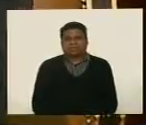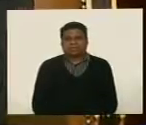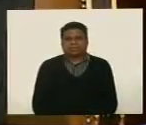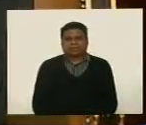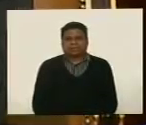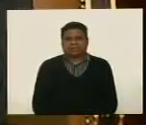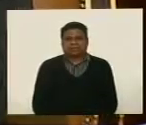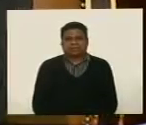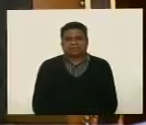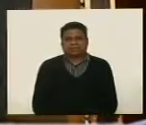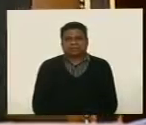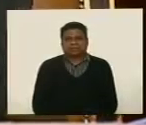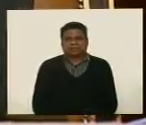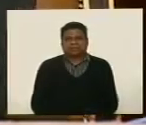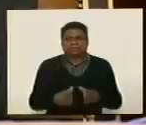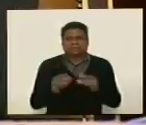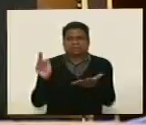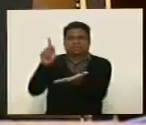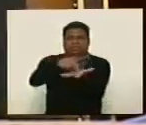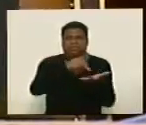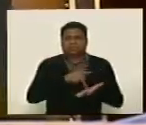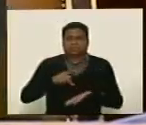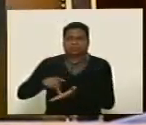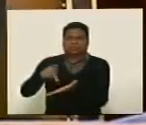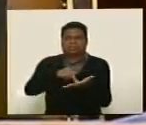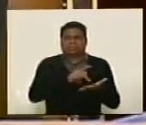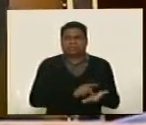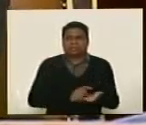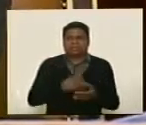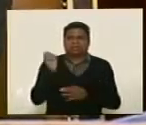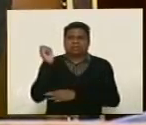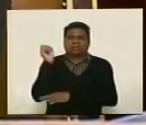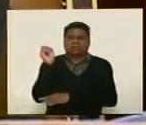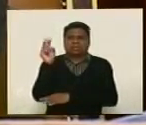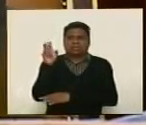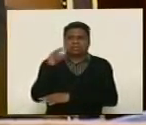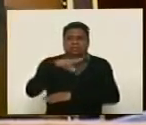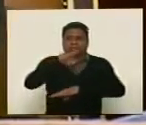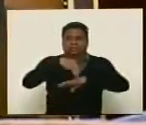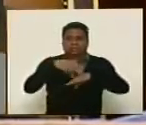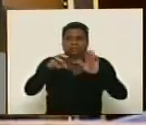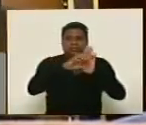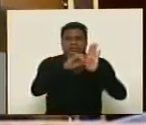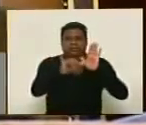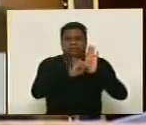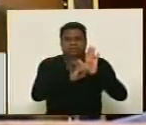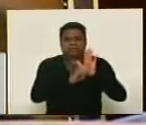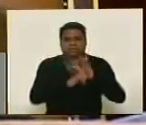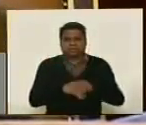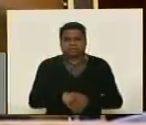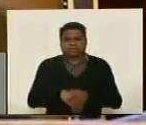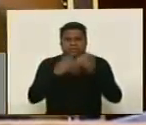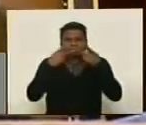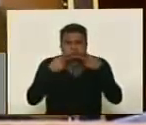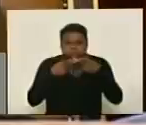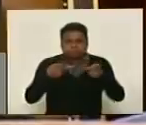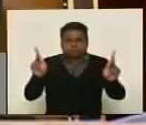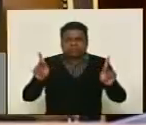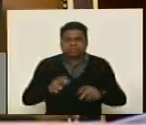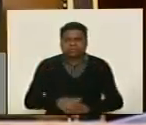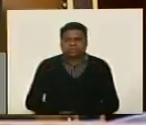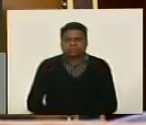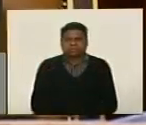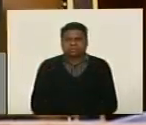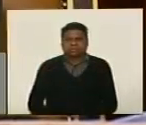los integrantes de la Oficina de Prensa de la Asamblea Nacional Constituyente hacer lo posible para su divulgación en